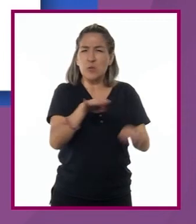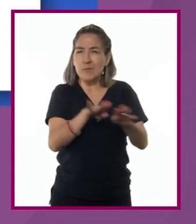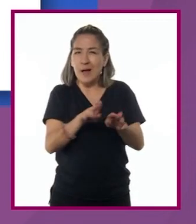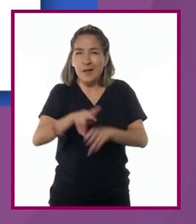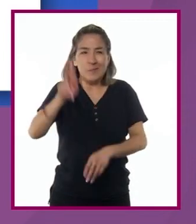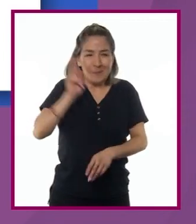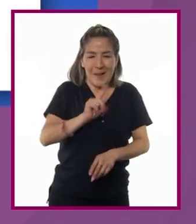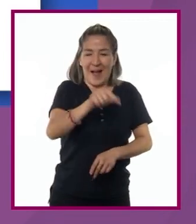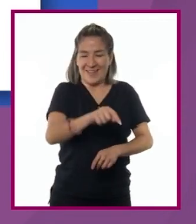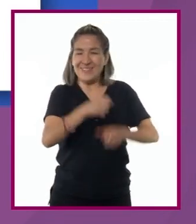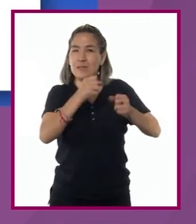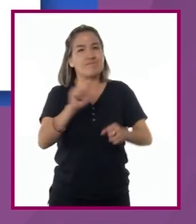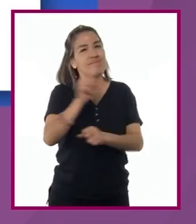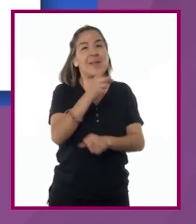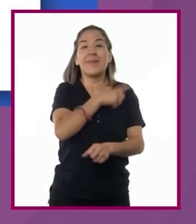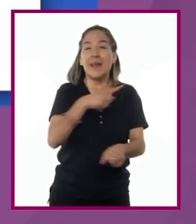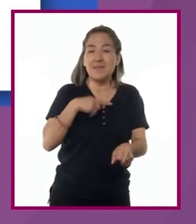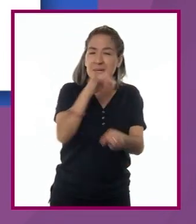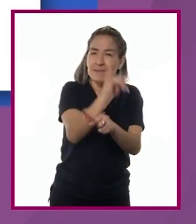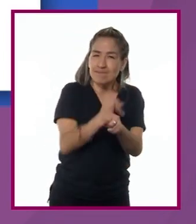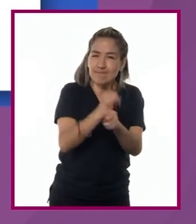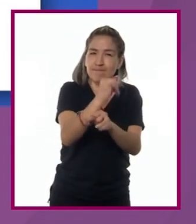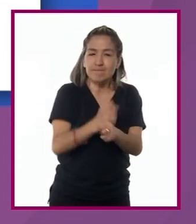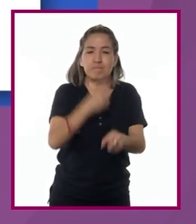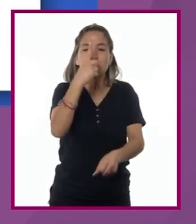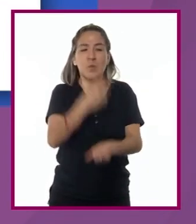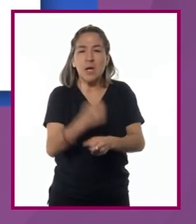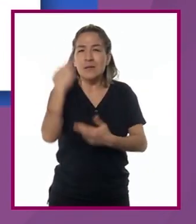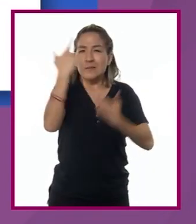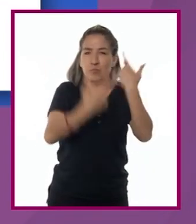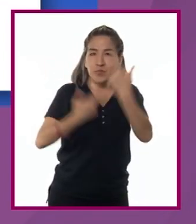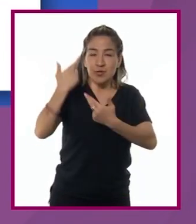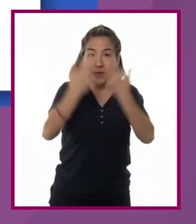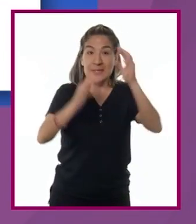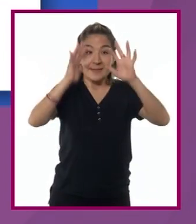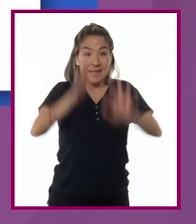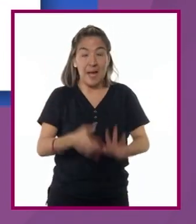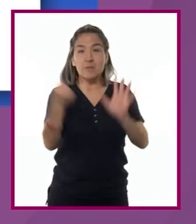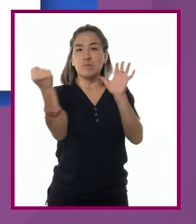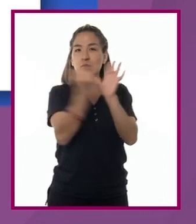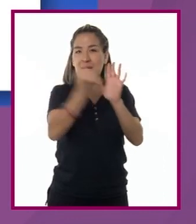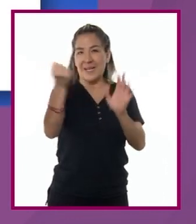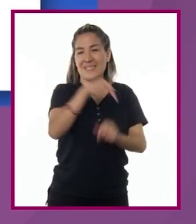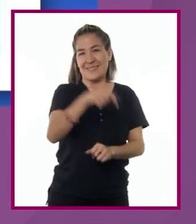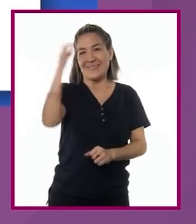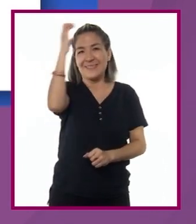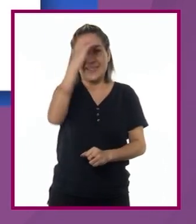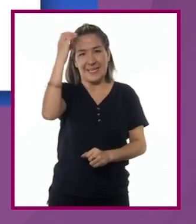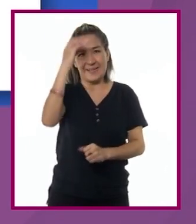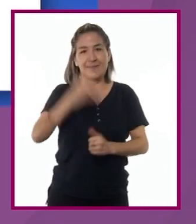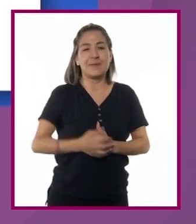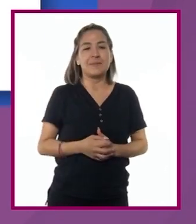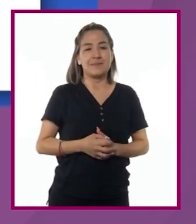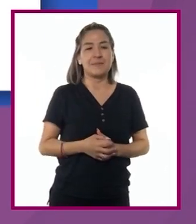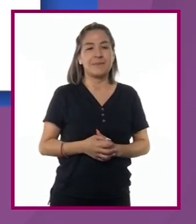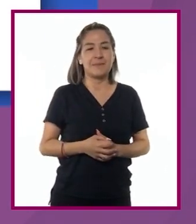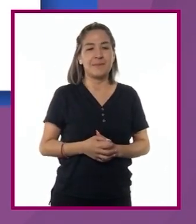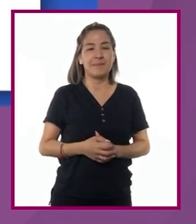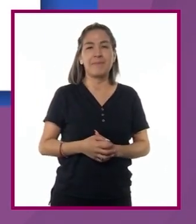especula arbitrariamente. Es decir, verificados y comprobados científicamente.